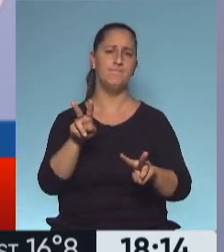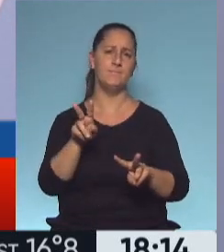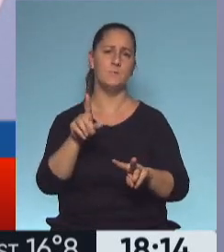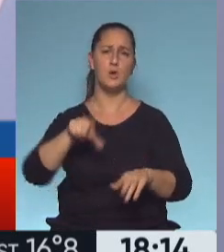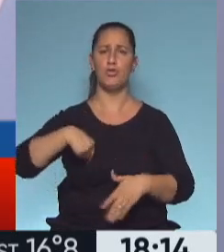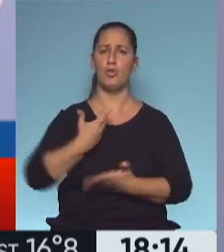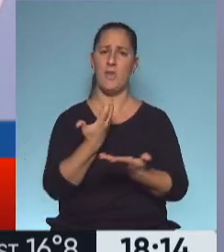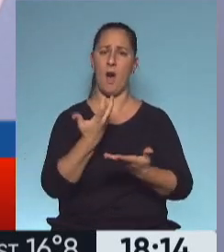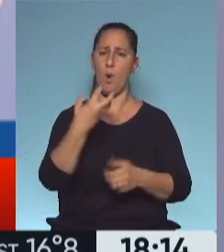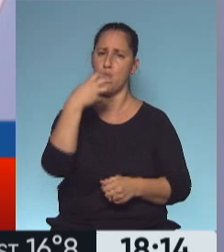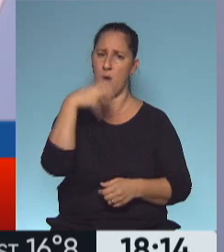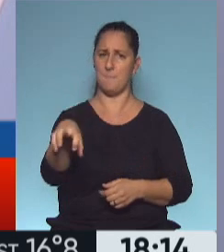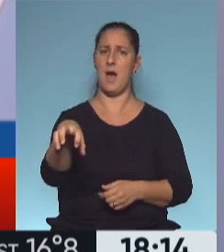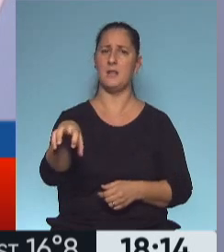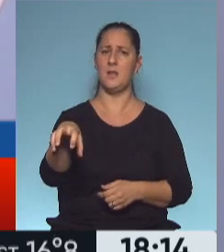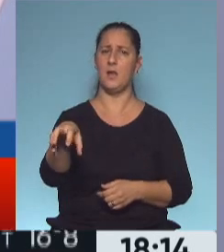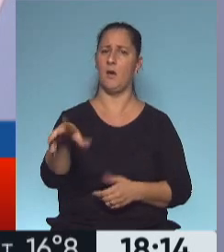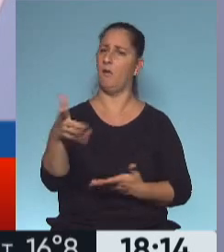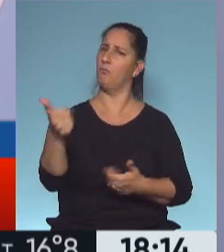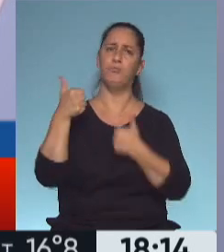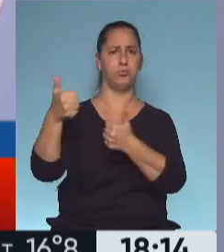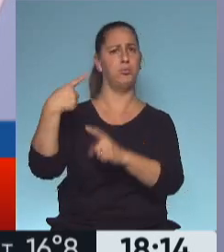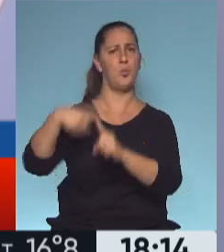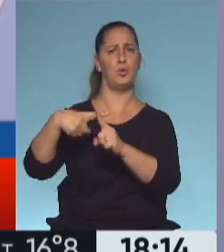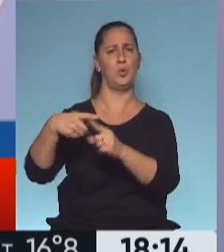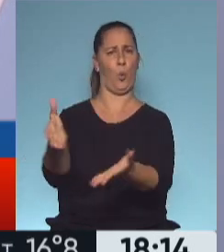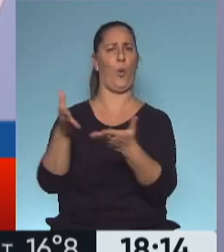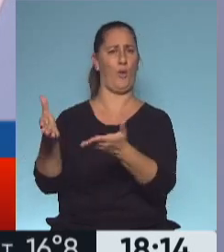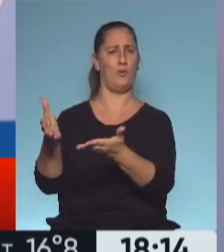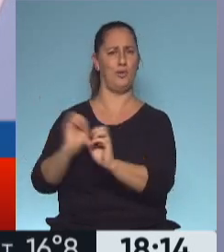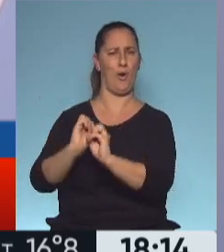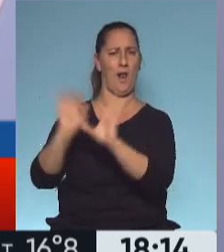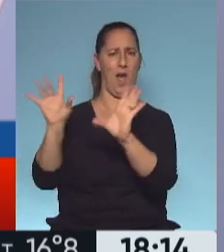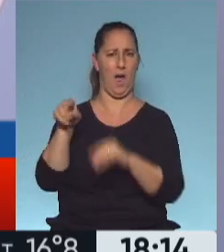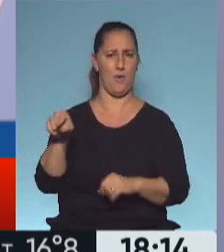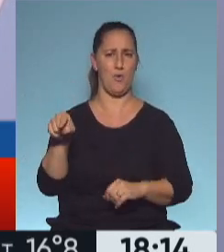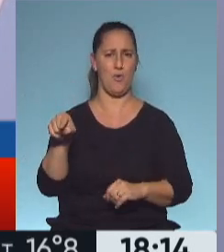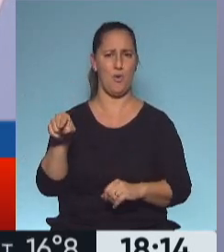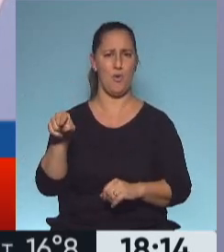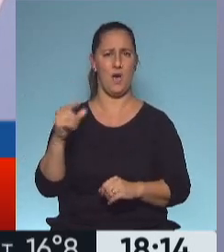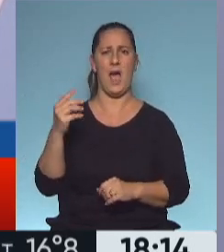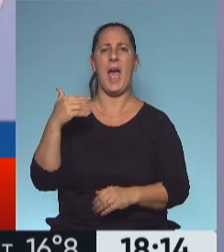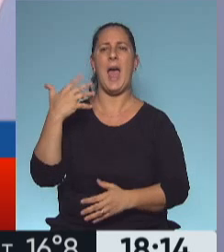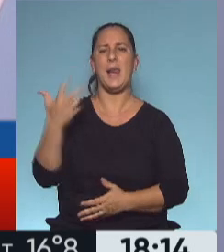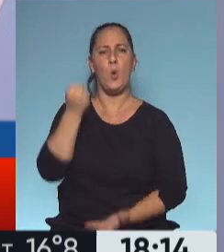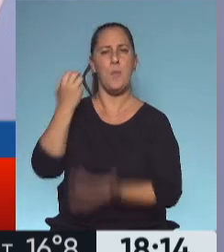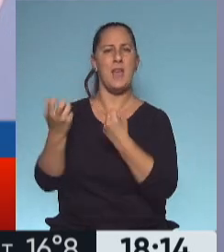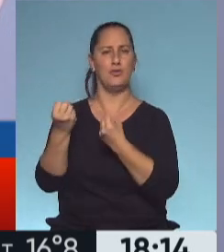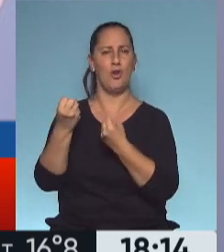nuestra sociedad que se beneficia de una forma clara de la recuperación de la